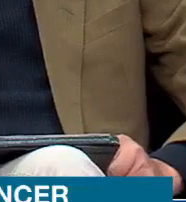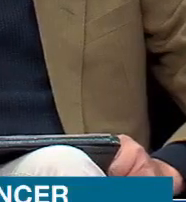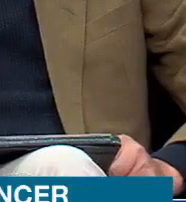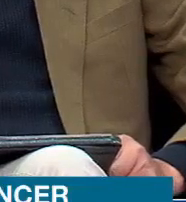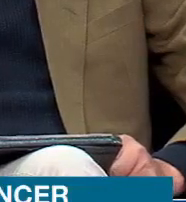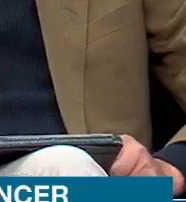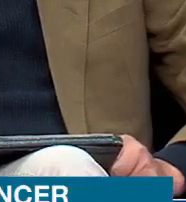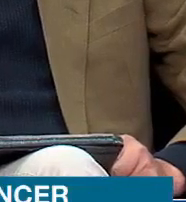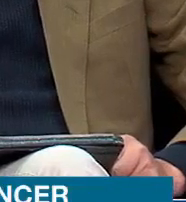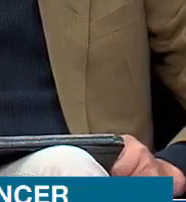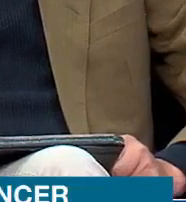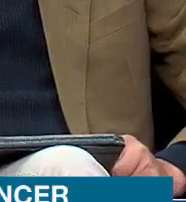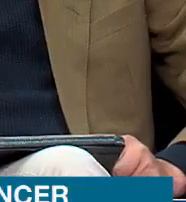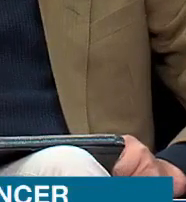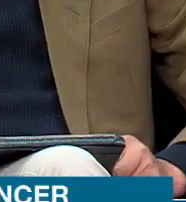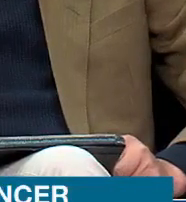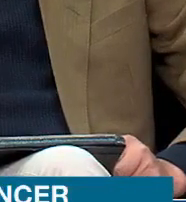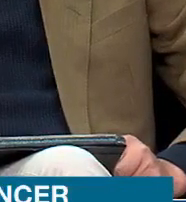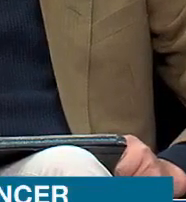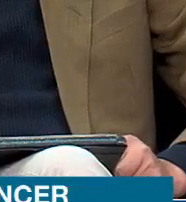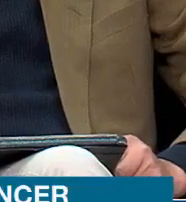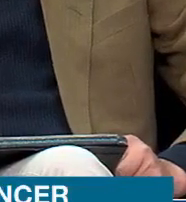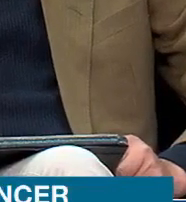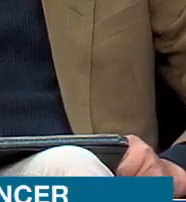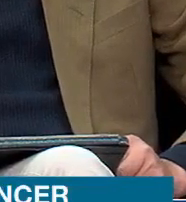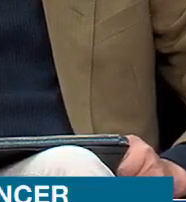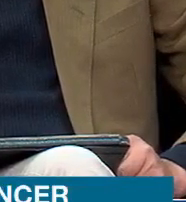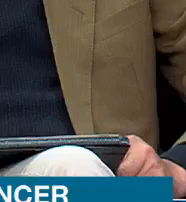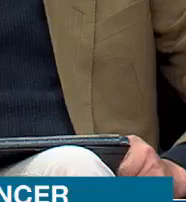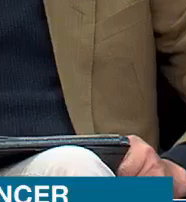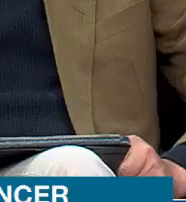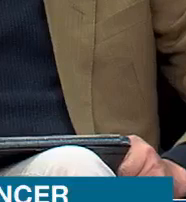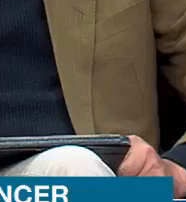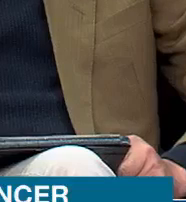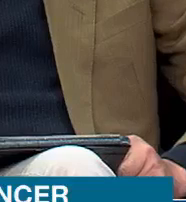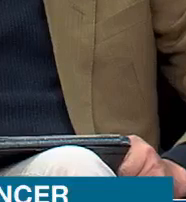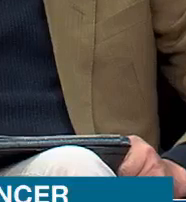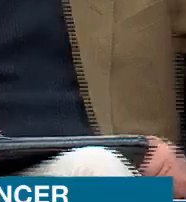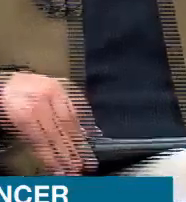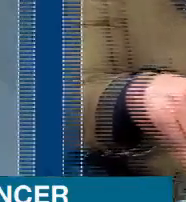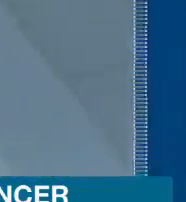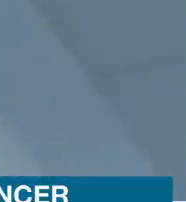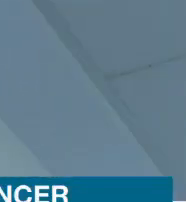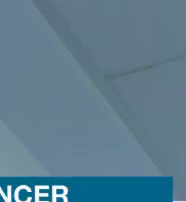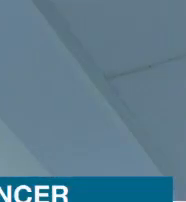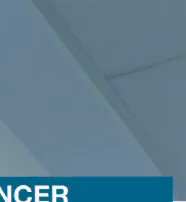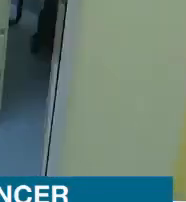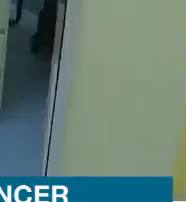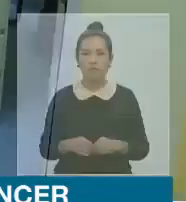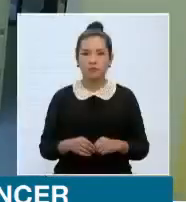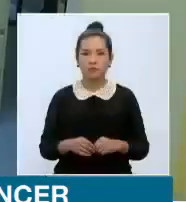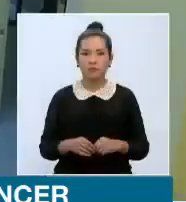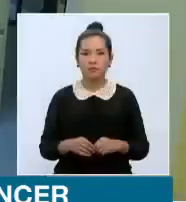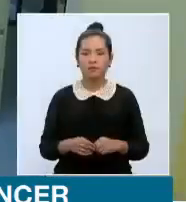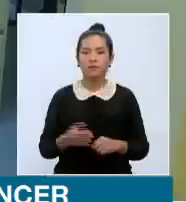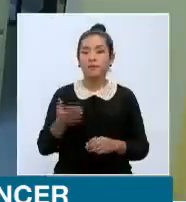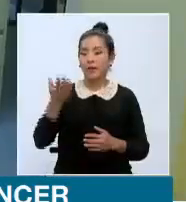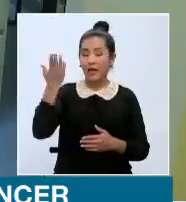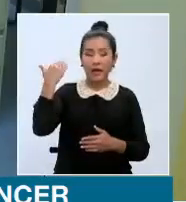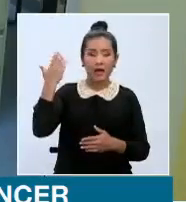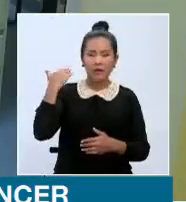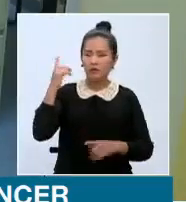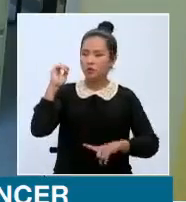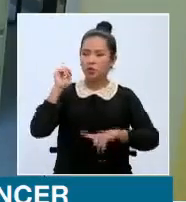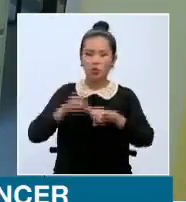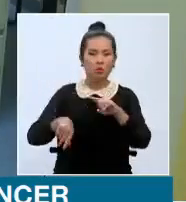y agradecemos al gobierno nacional, a todas las autoridades que han hecho posible tener estos, que nuestro, el